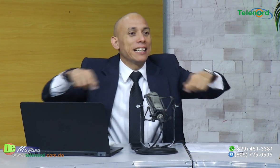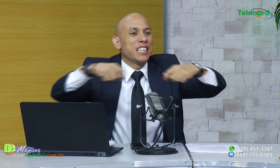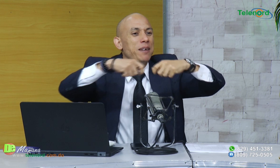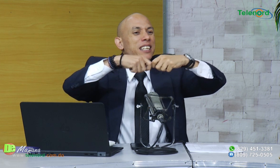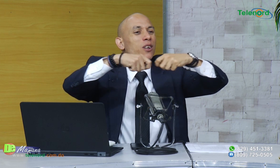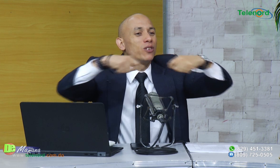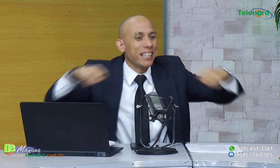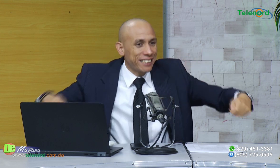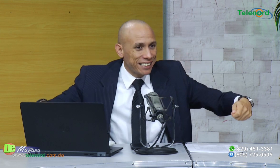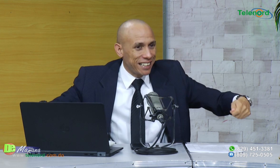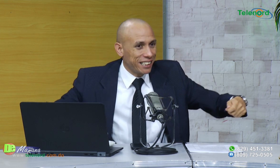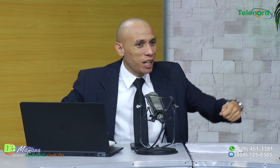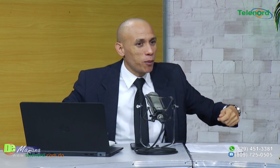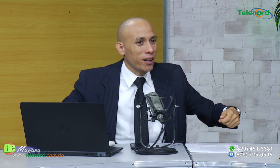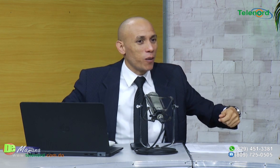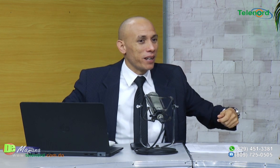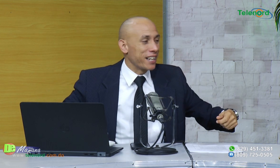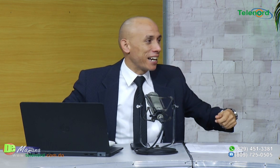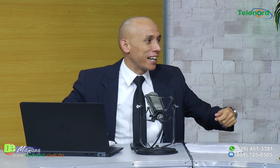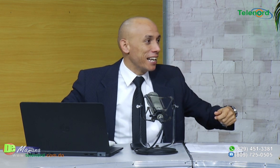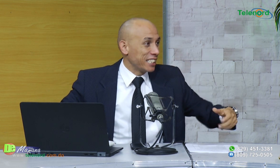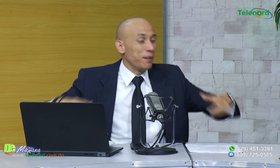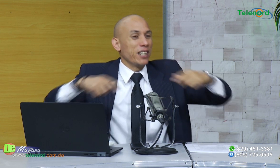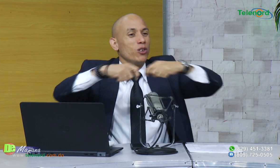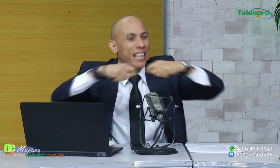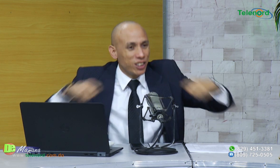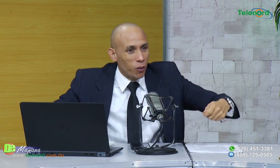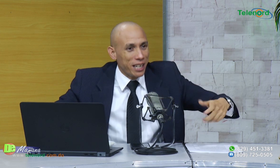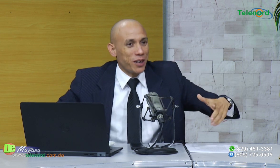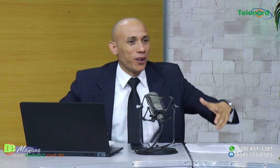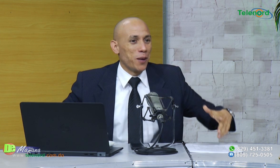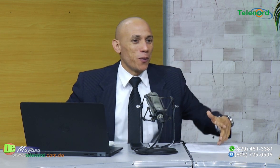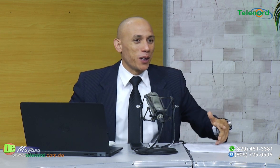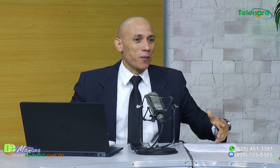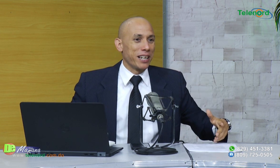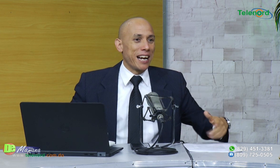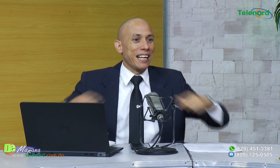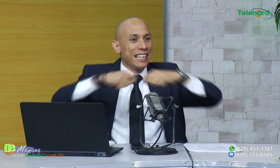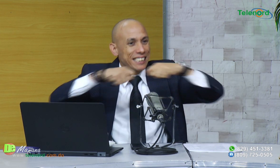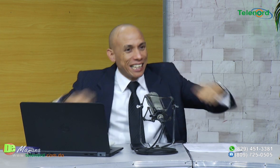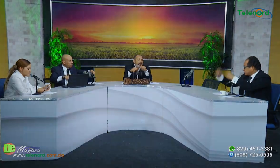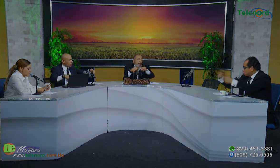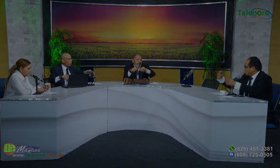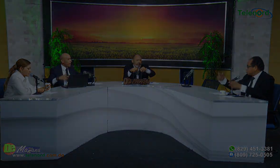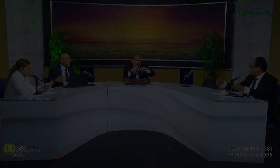Que diga se vendieron tantas casas en la República domin se vendieron tantos víc repúbl dom tantos solares